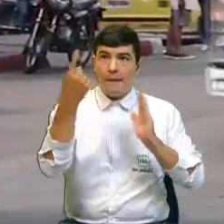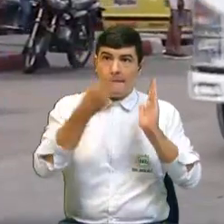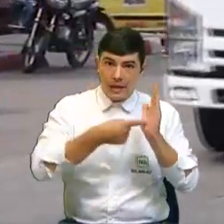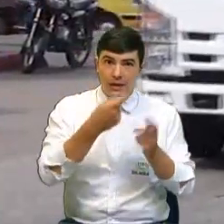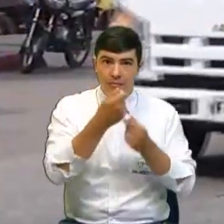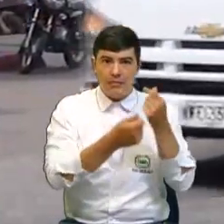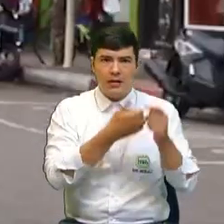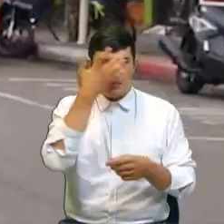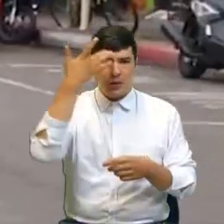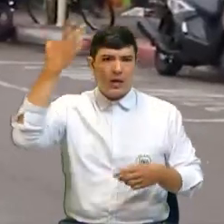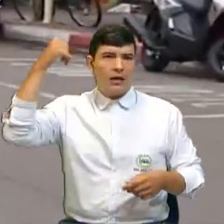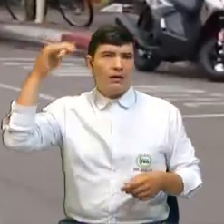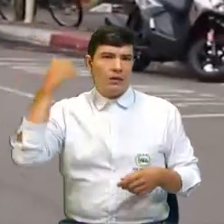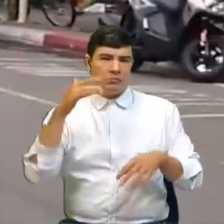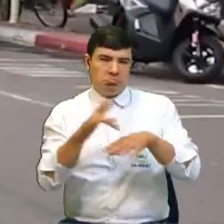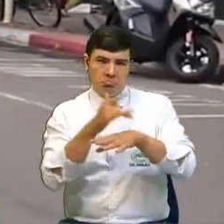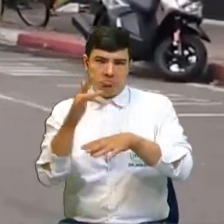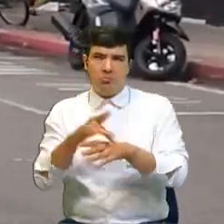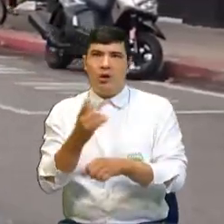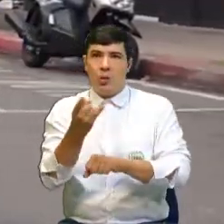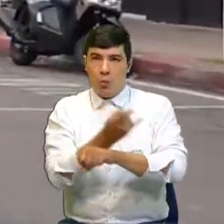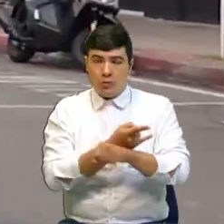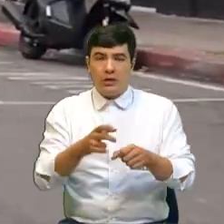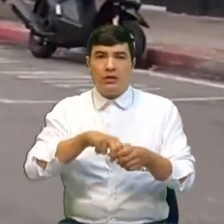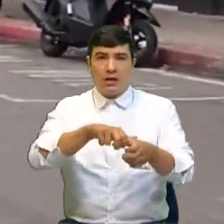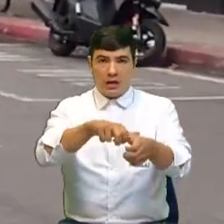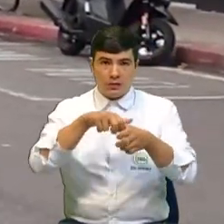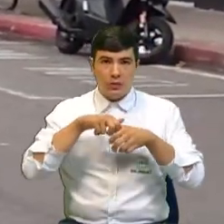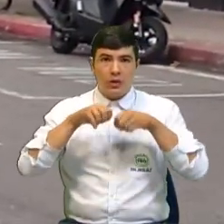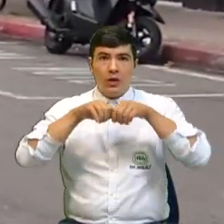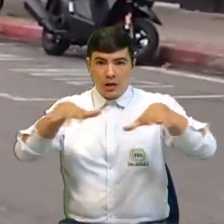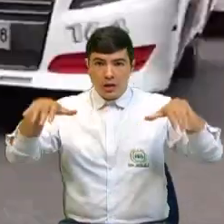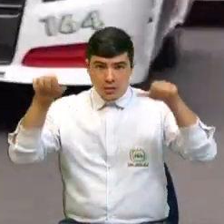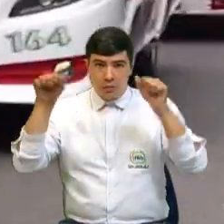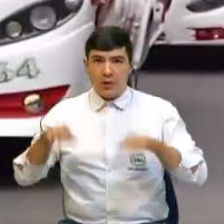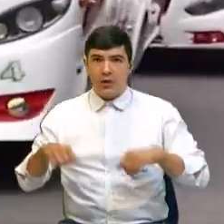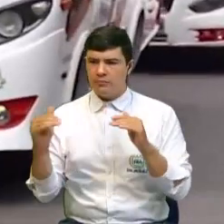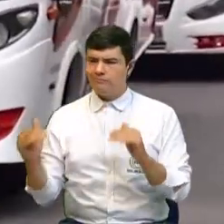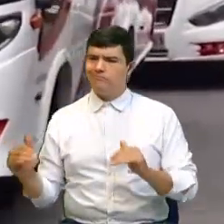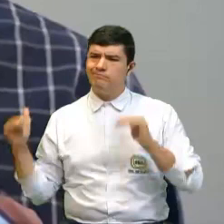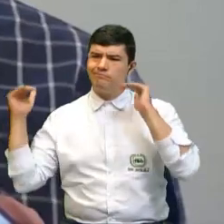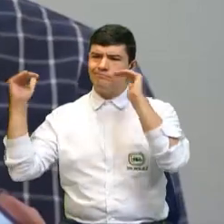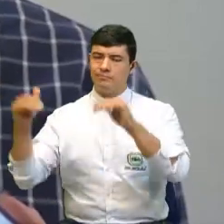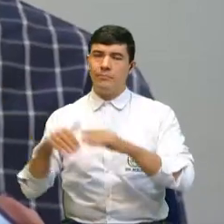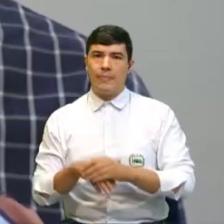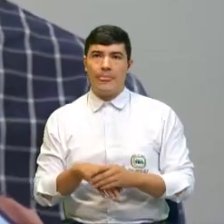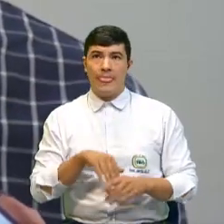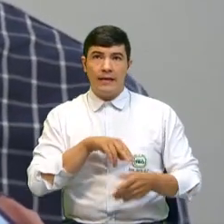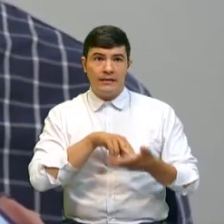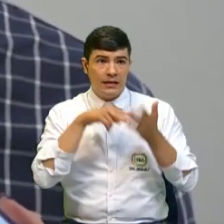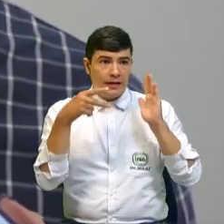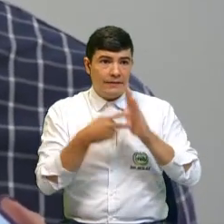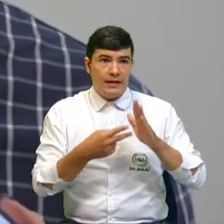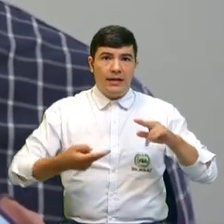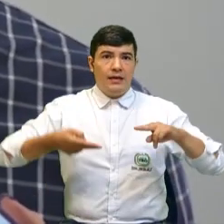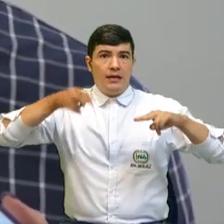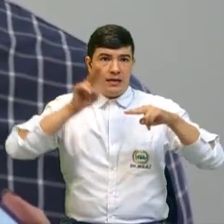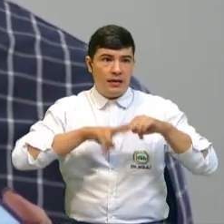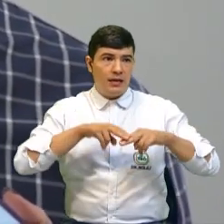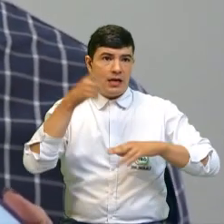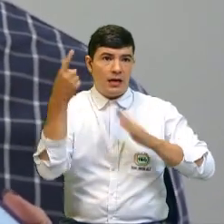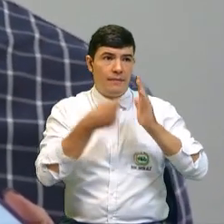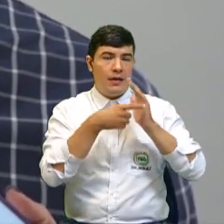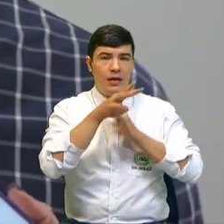obedecía una forma estimular el uso del transporte público y poder competir con el transporte informal no es que se haya incrementado la tarifa